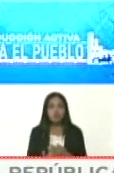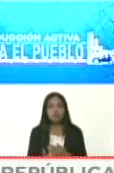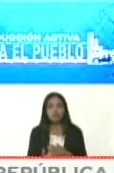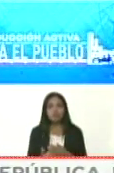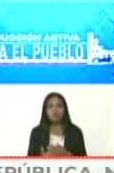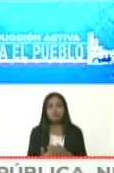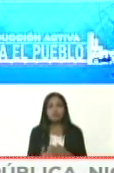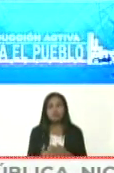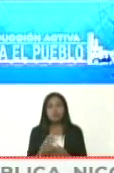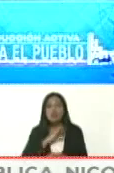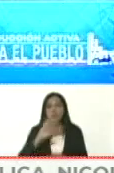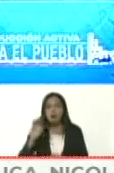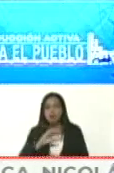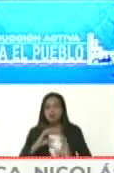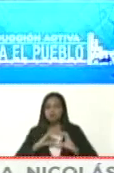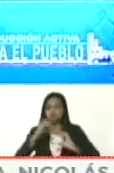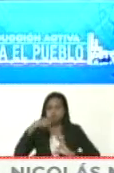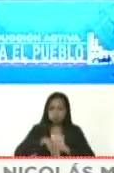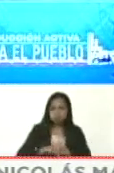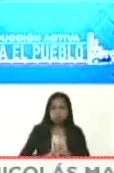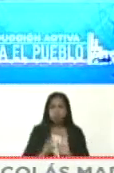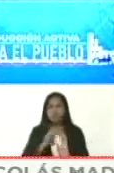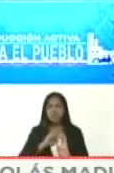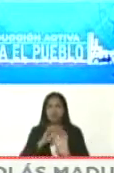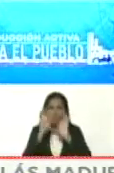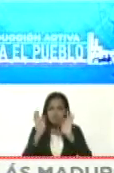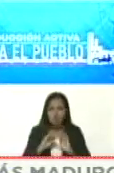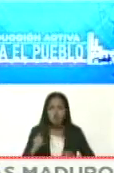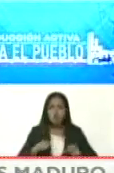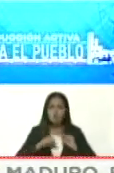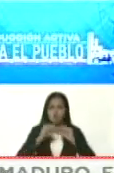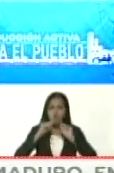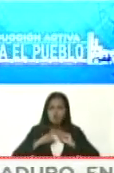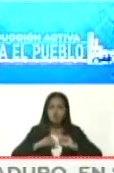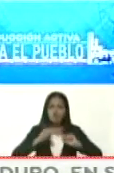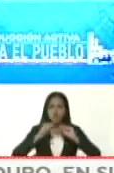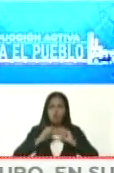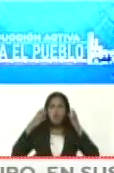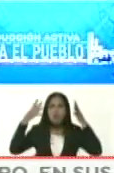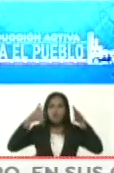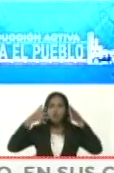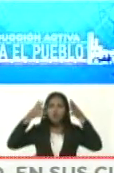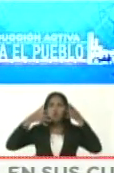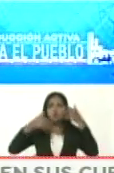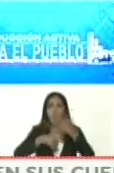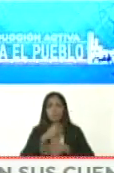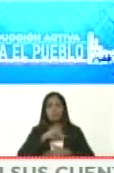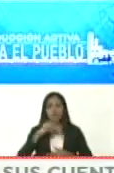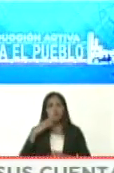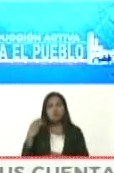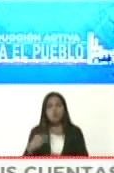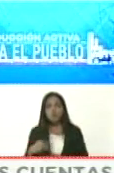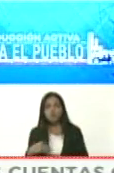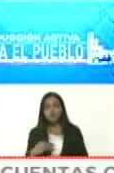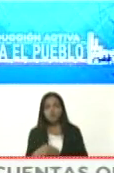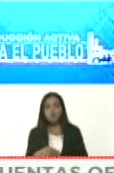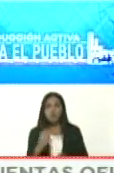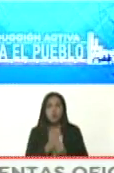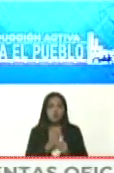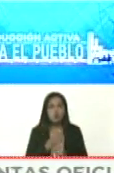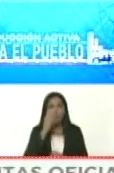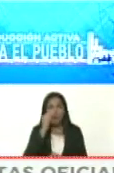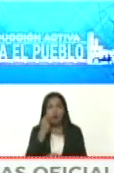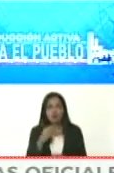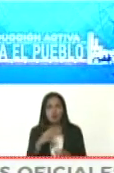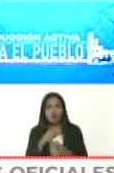en el corazón de ese plan de la patria, la forja, la formación de la juventud, de los trabajadores, de